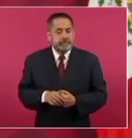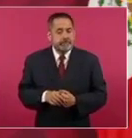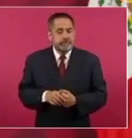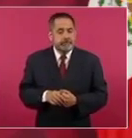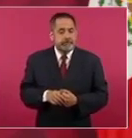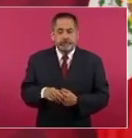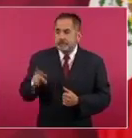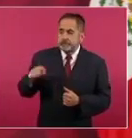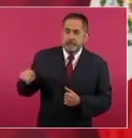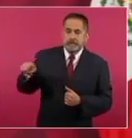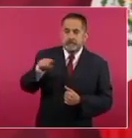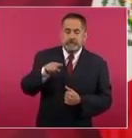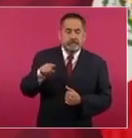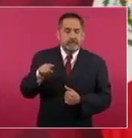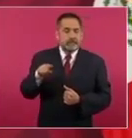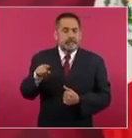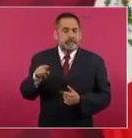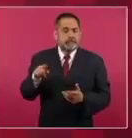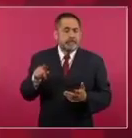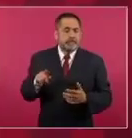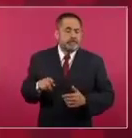más